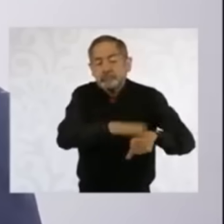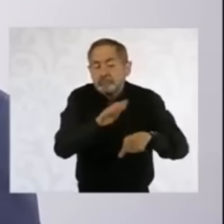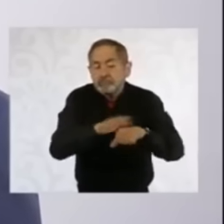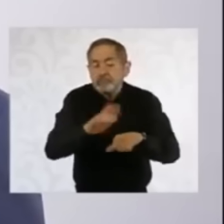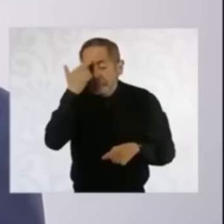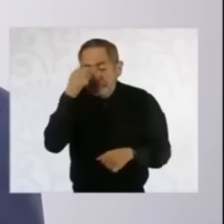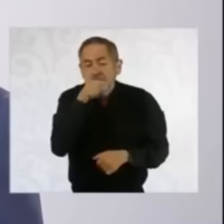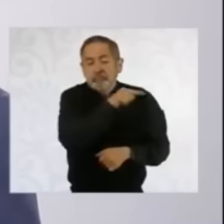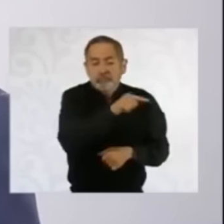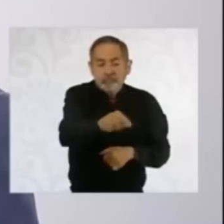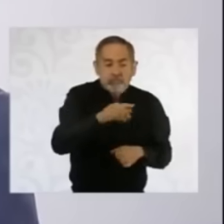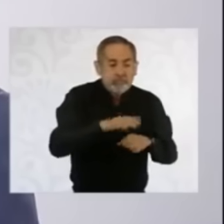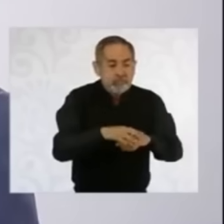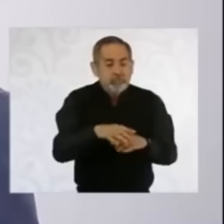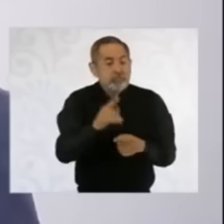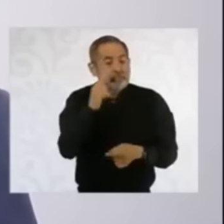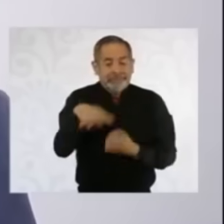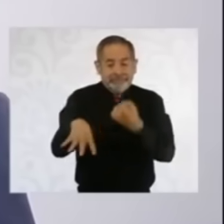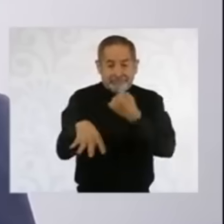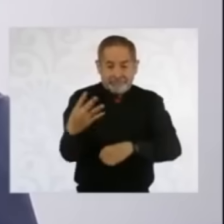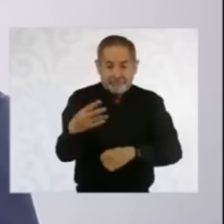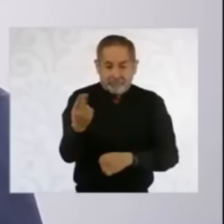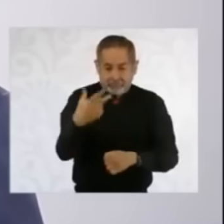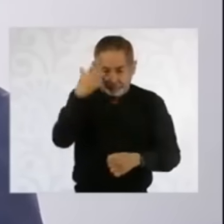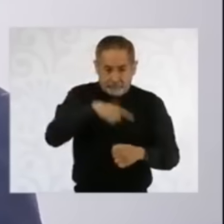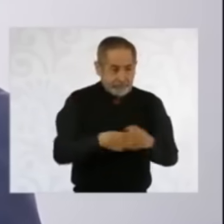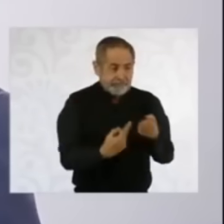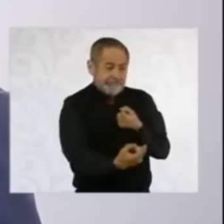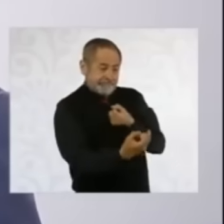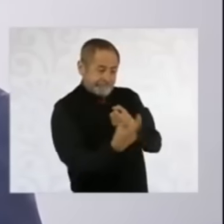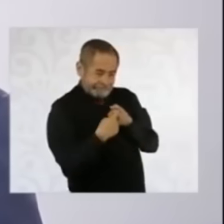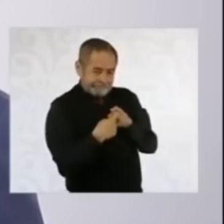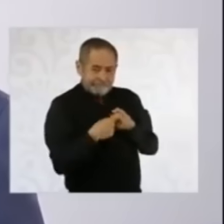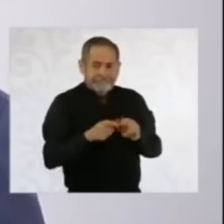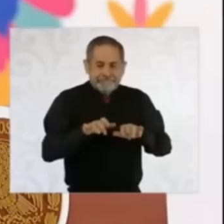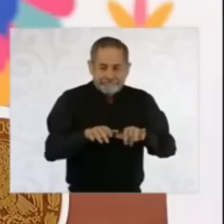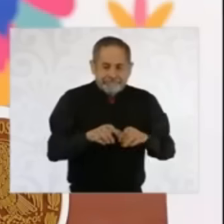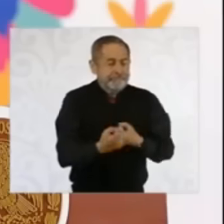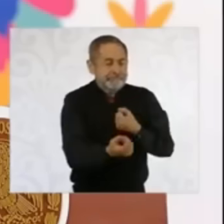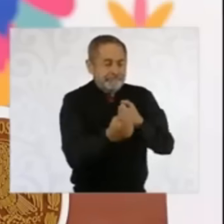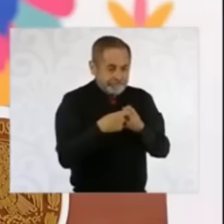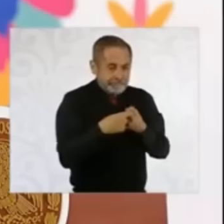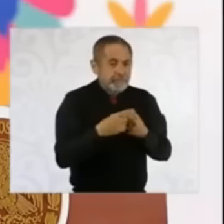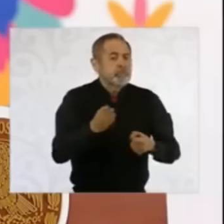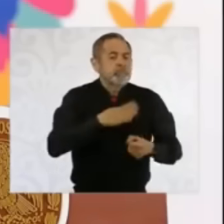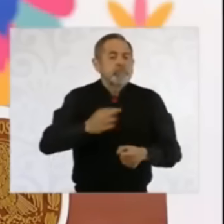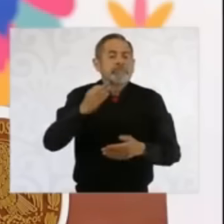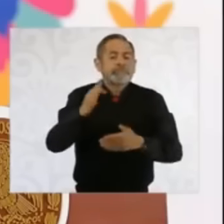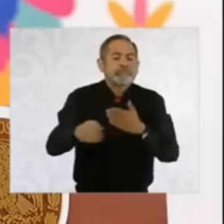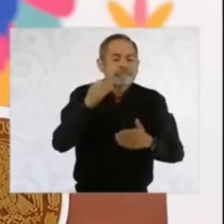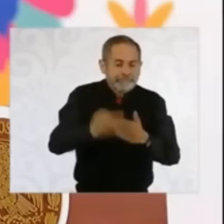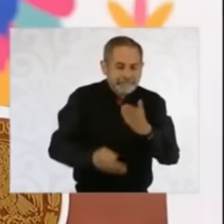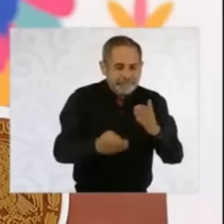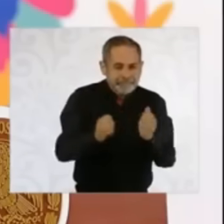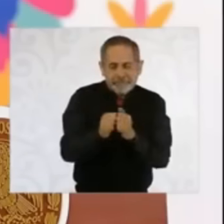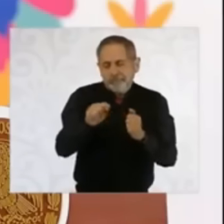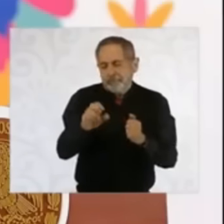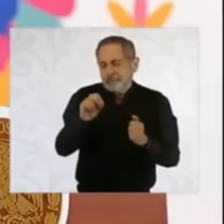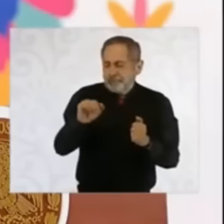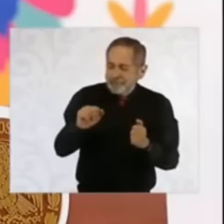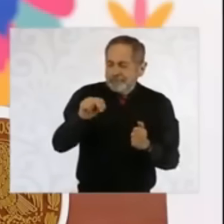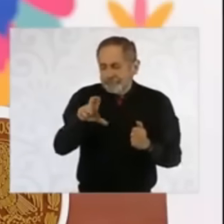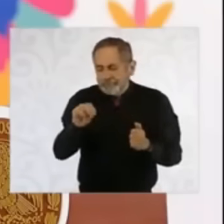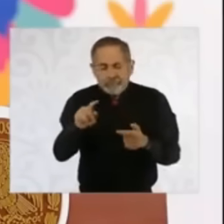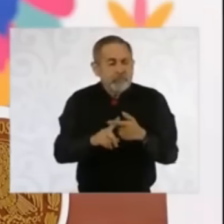de reconocer el esfuerzo de esos millones de mexicanos que día a día se levantan temprano para trabajar y sacar adelante a sus familias de valorar el